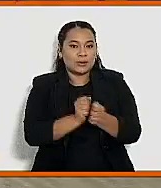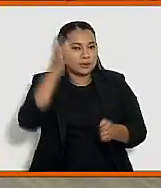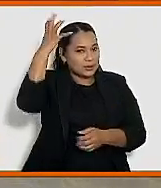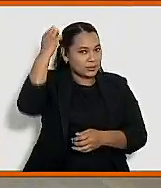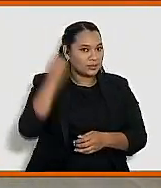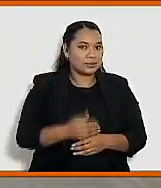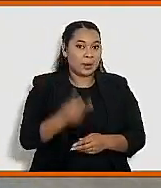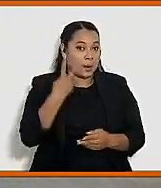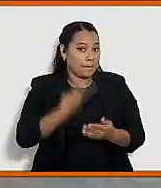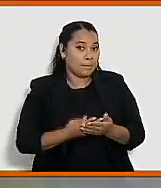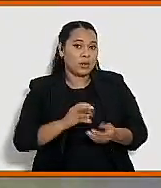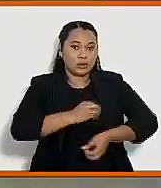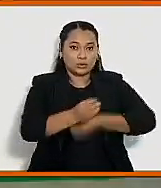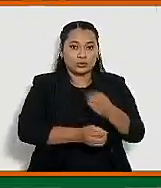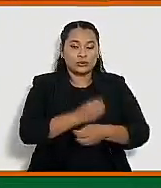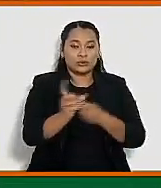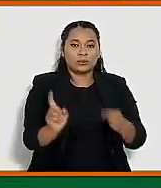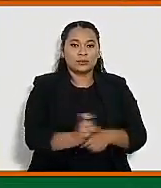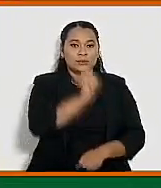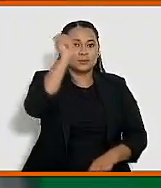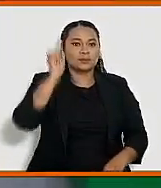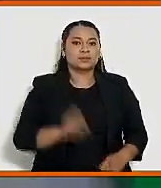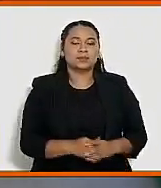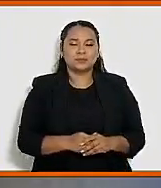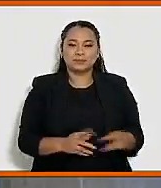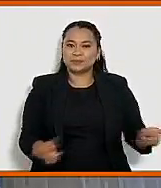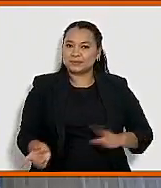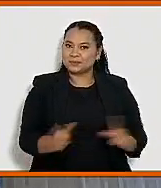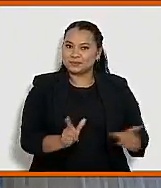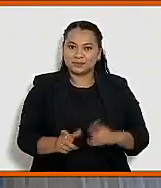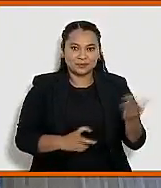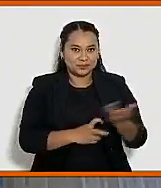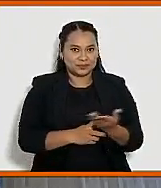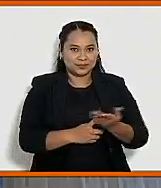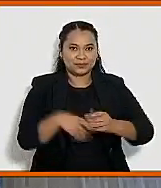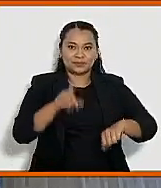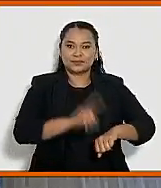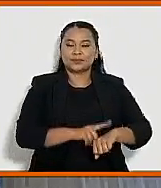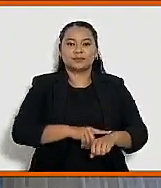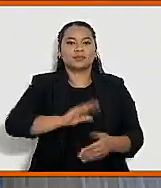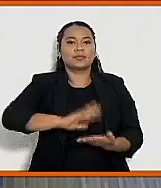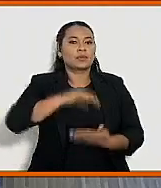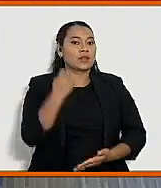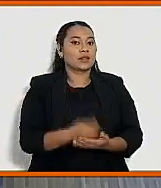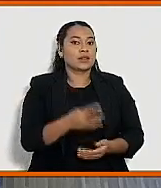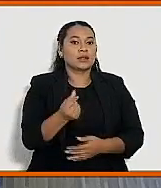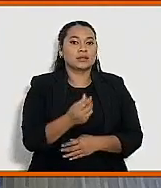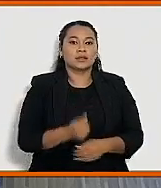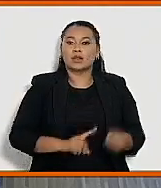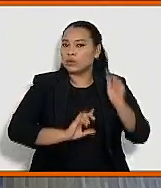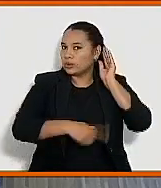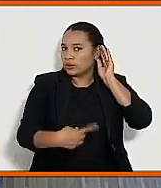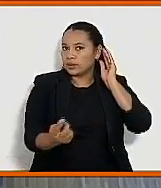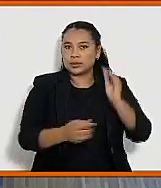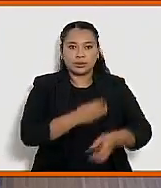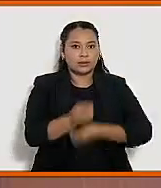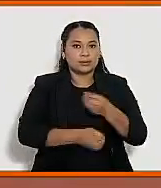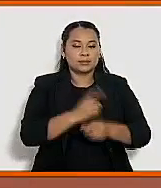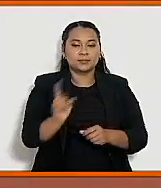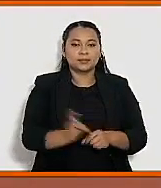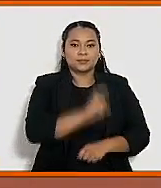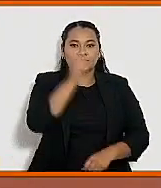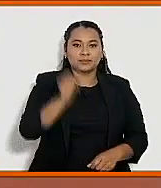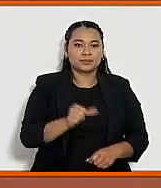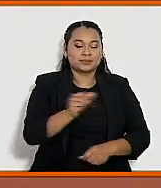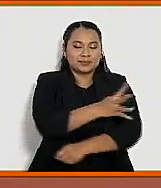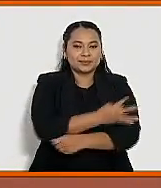esfera ganadora. Gracias, Tatiana. Espero que tengas tu boleto en mano. Vamos a multiplicar tu jugada de Diario. La esfera ganadora en esta hermosa